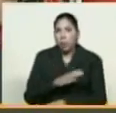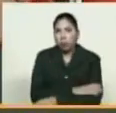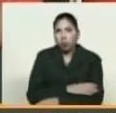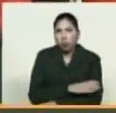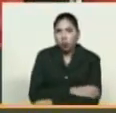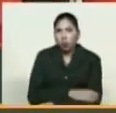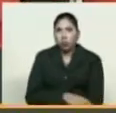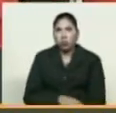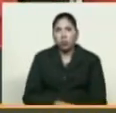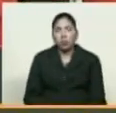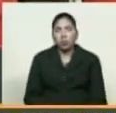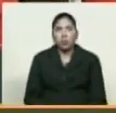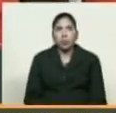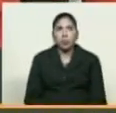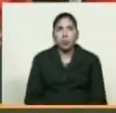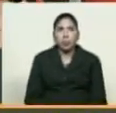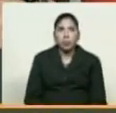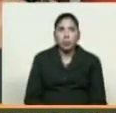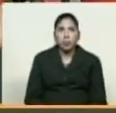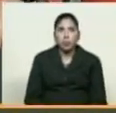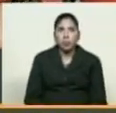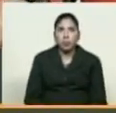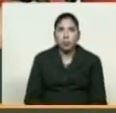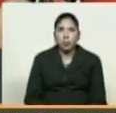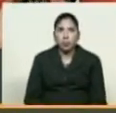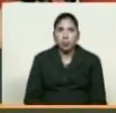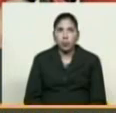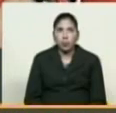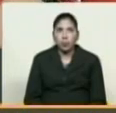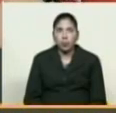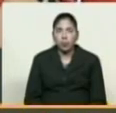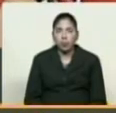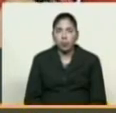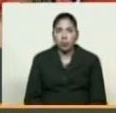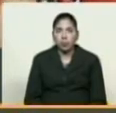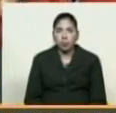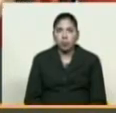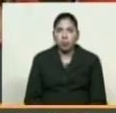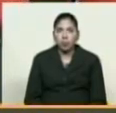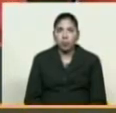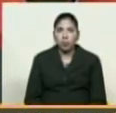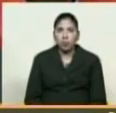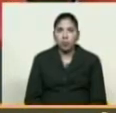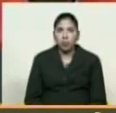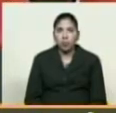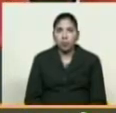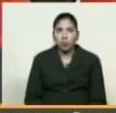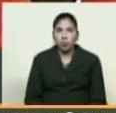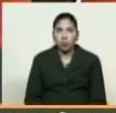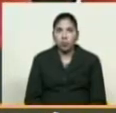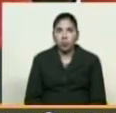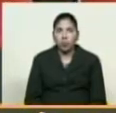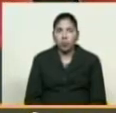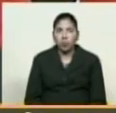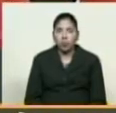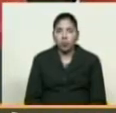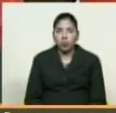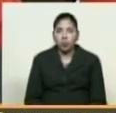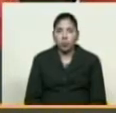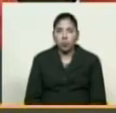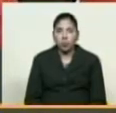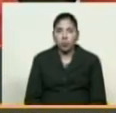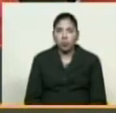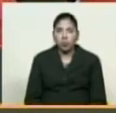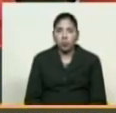conspiran contra el gobierno venezolano, asisten a reuniones aquí en Venezuela para salir del